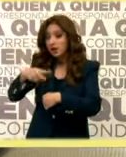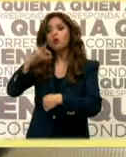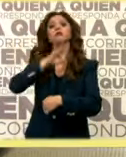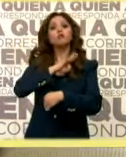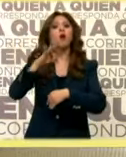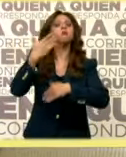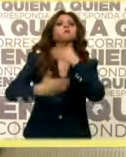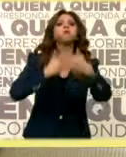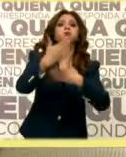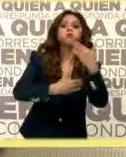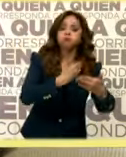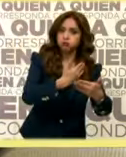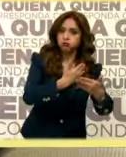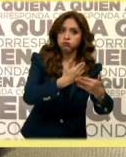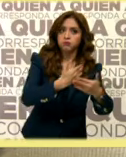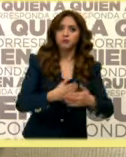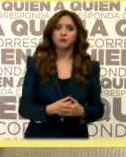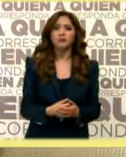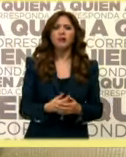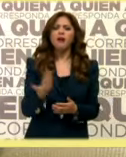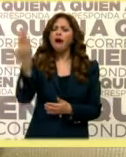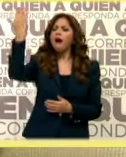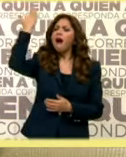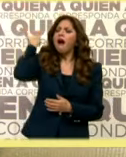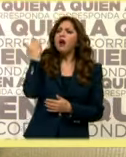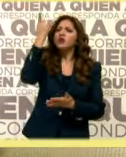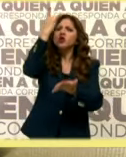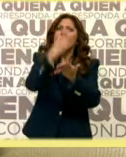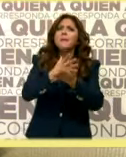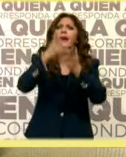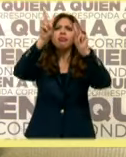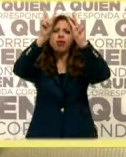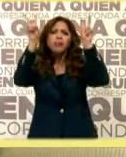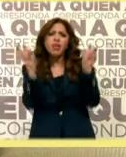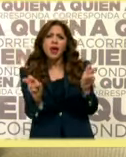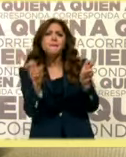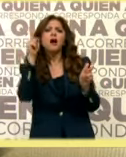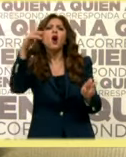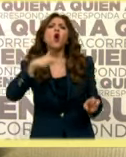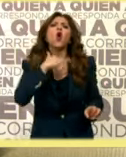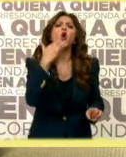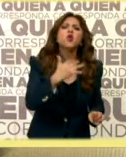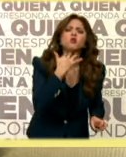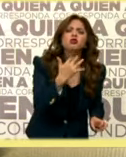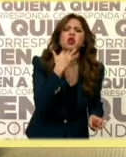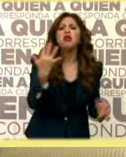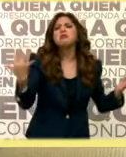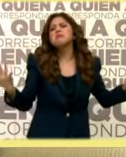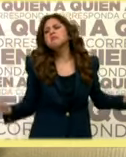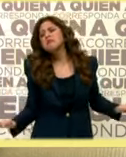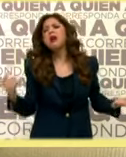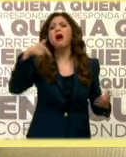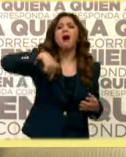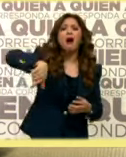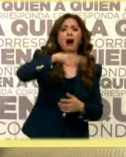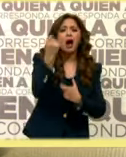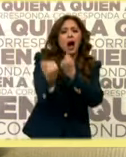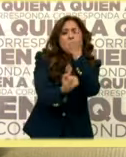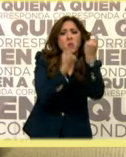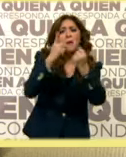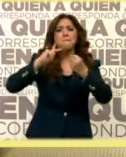años, hablar solamente de corrupción tan abiertamente en algunos países